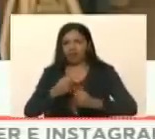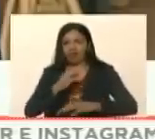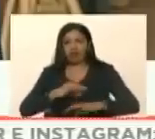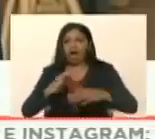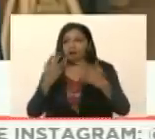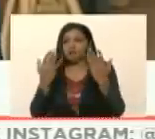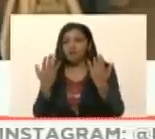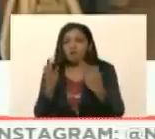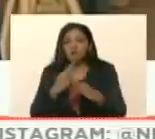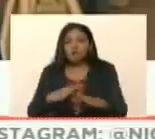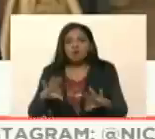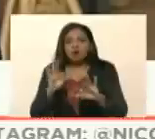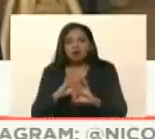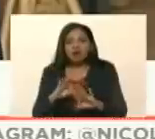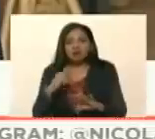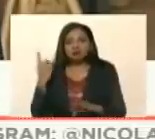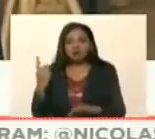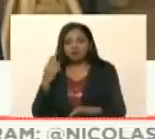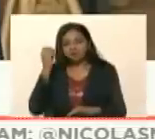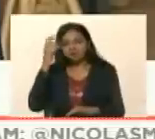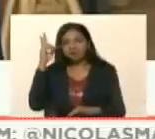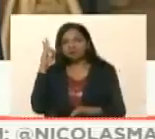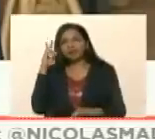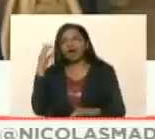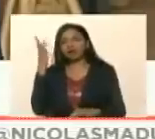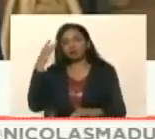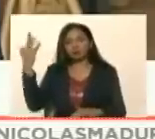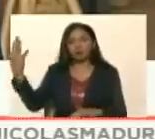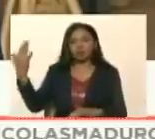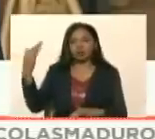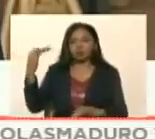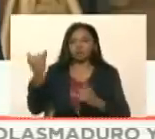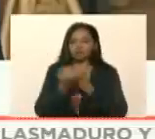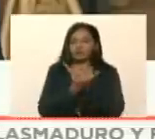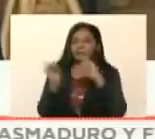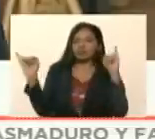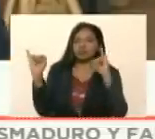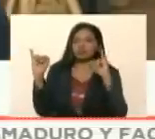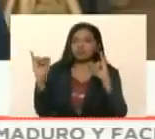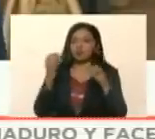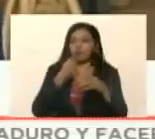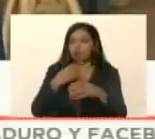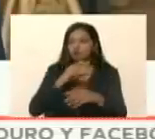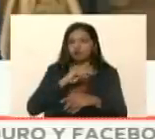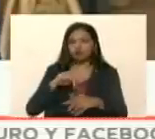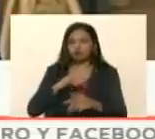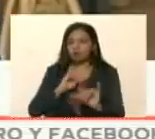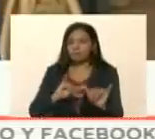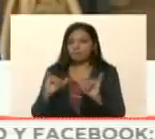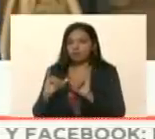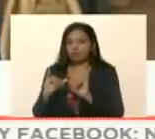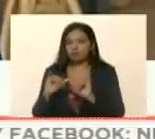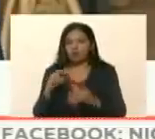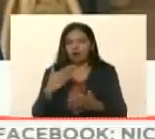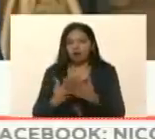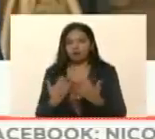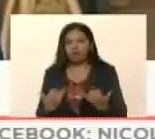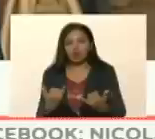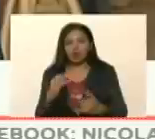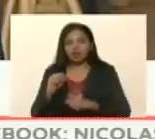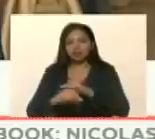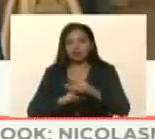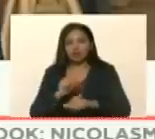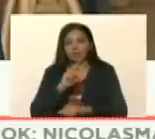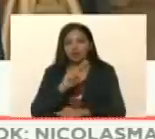manos, solo con una idea, un sueño de independencia. Nosotros, en esta época del siglo XXI,